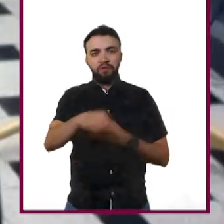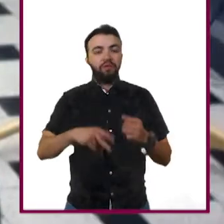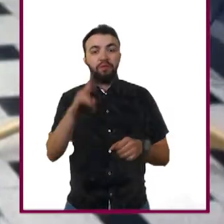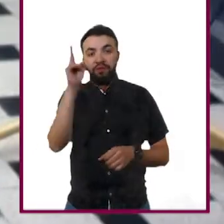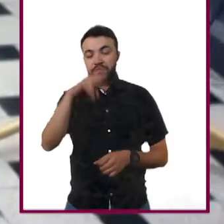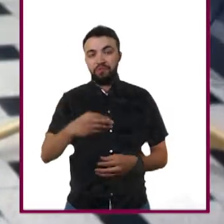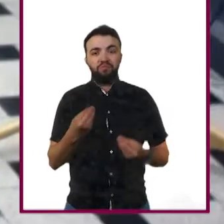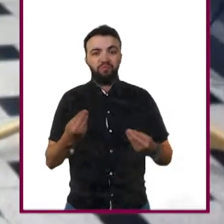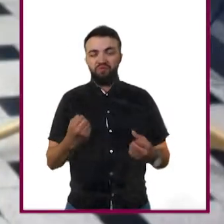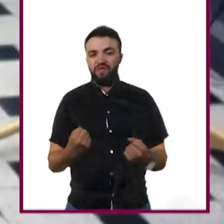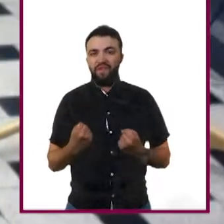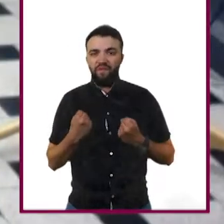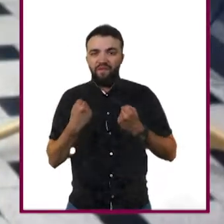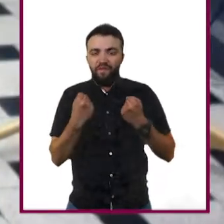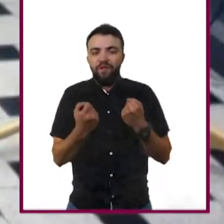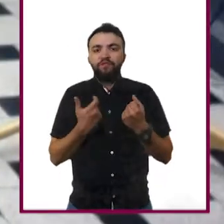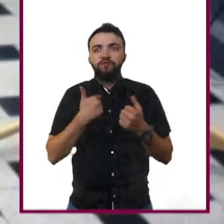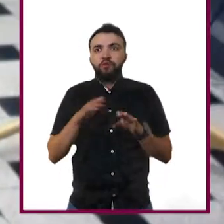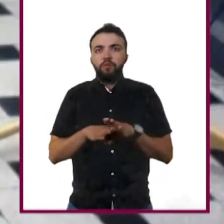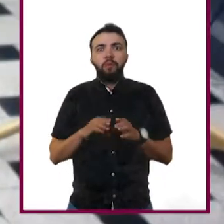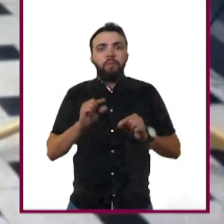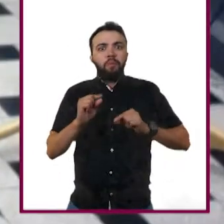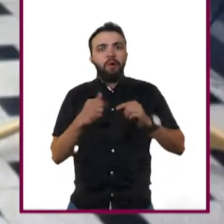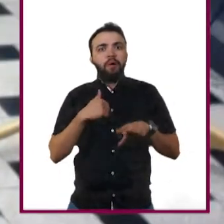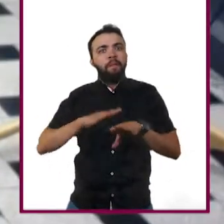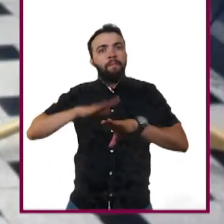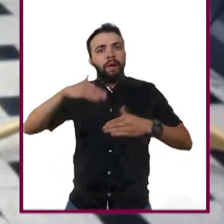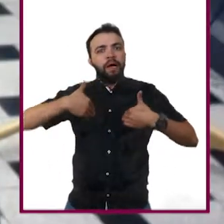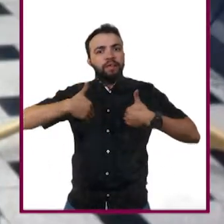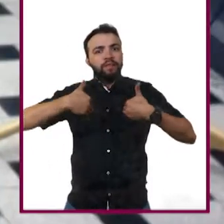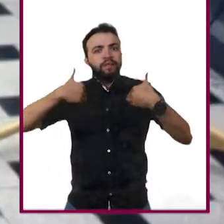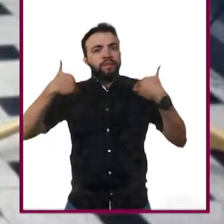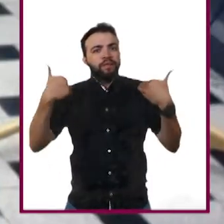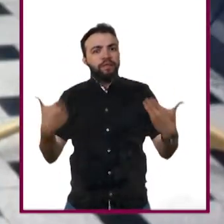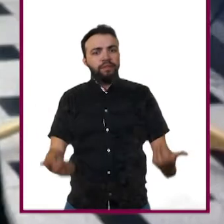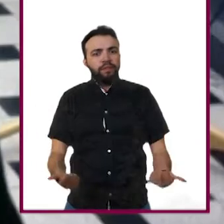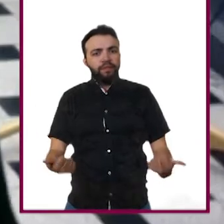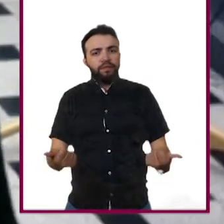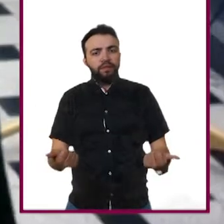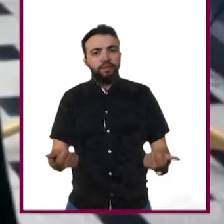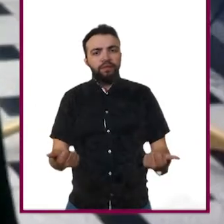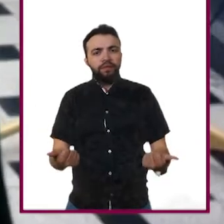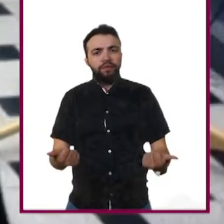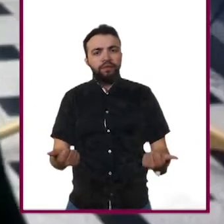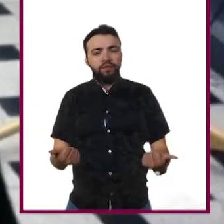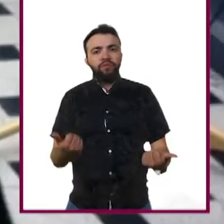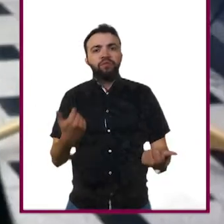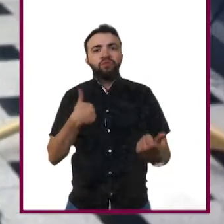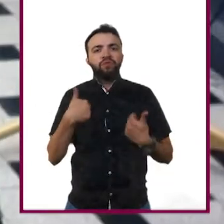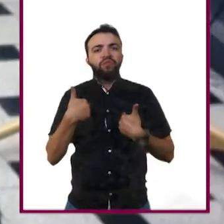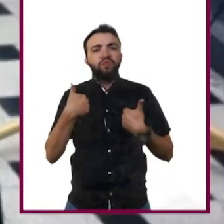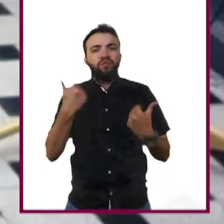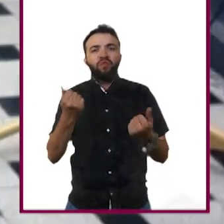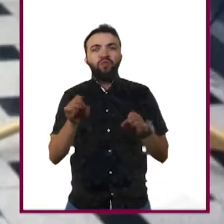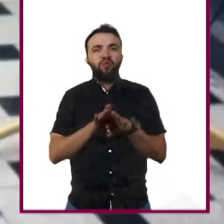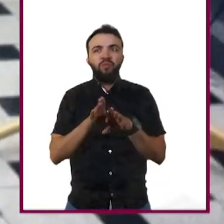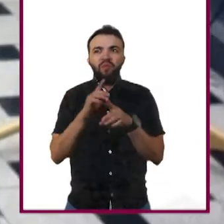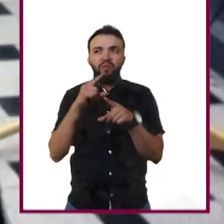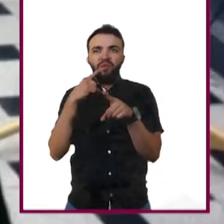estoy entendiéndolo, no diría que más, sino que supongo que estoy entendiéndolo de otras